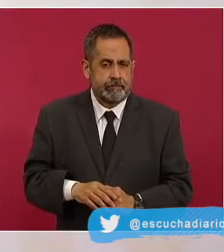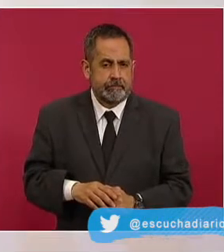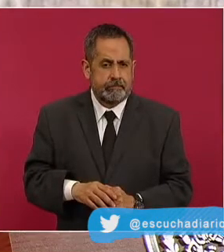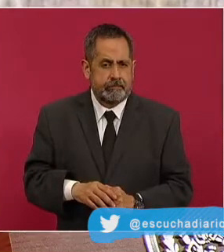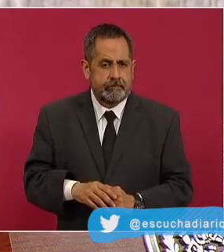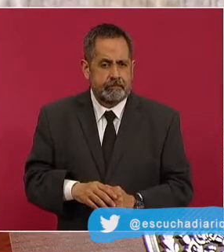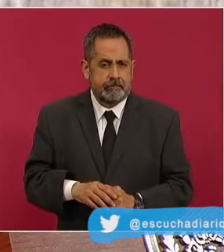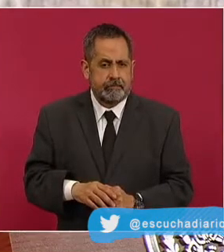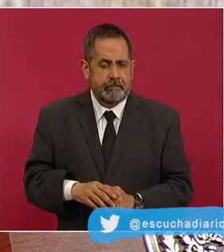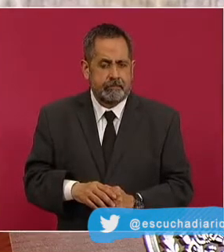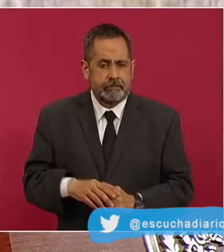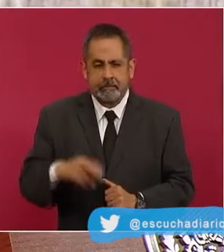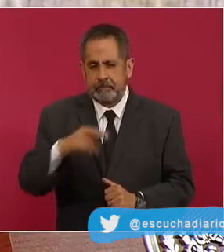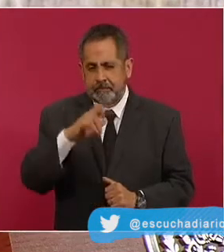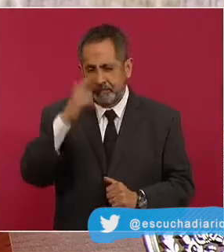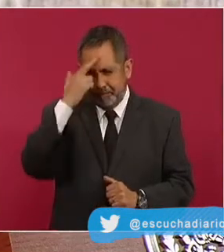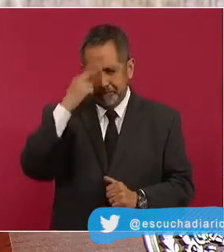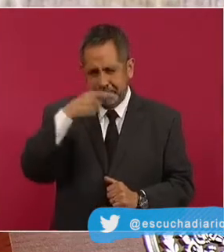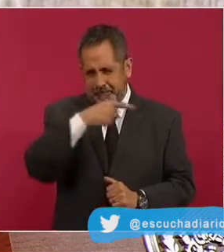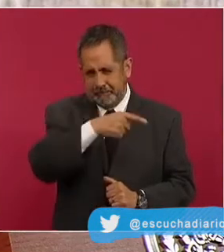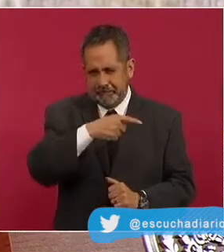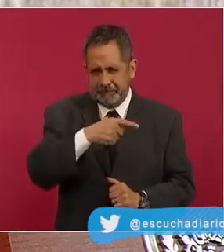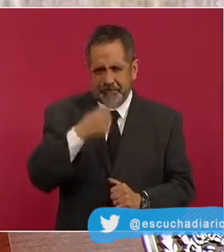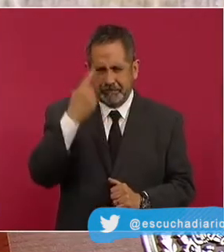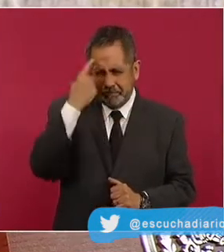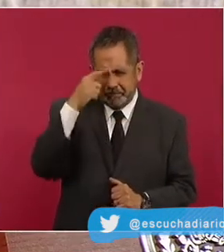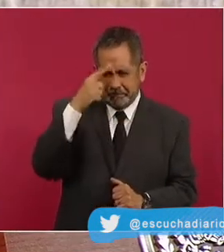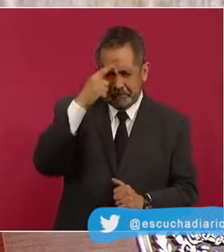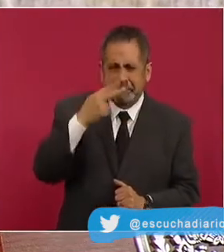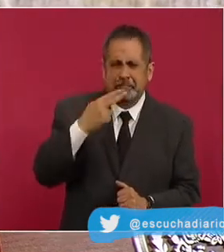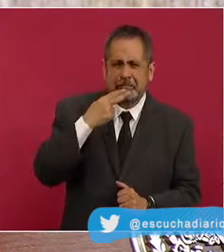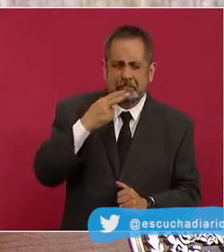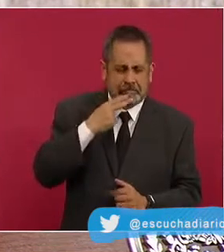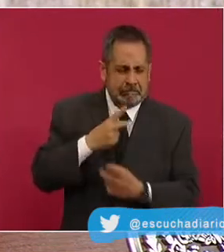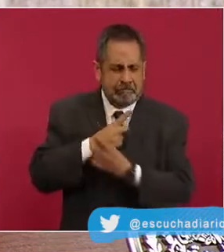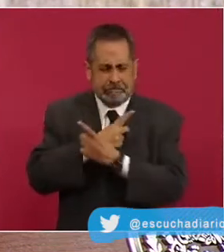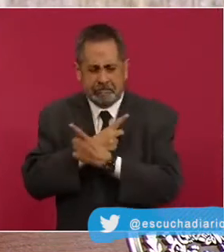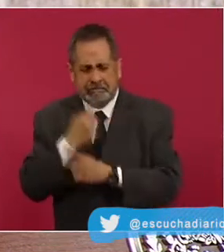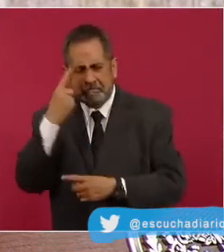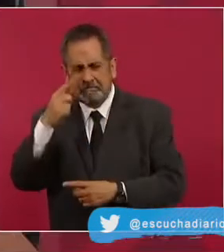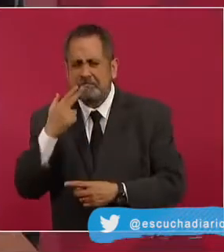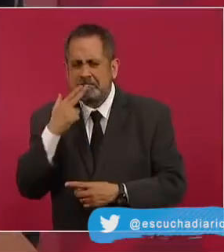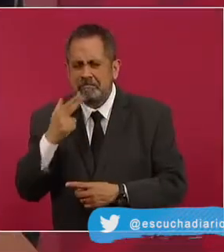La moral, decía, es un árbol que da moras